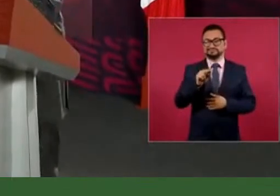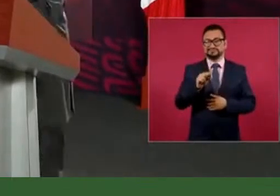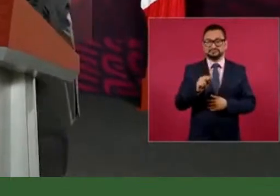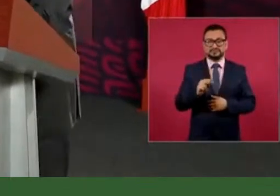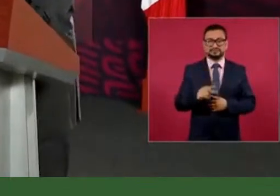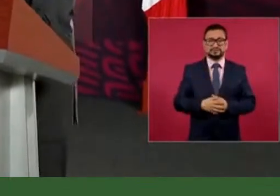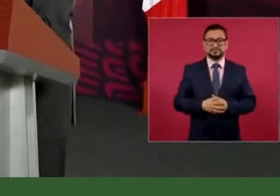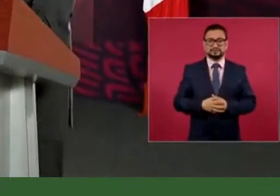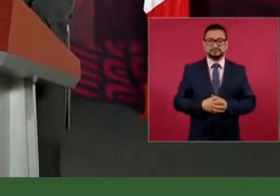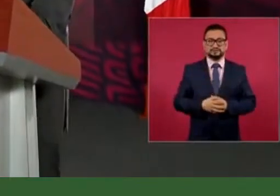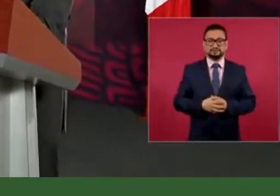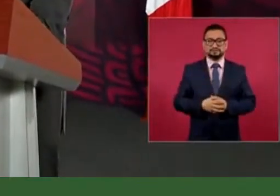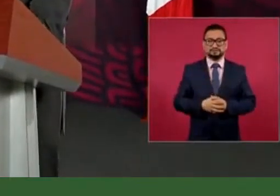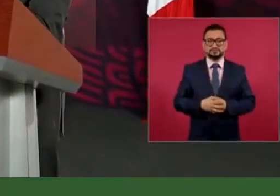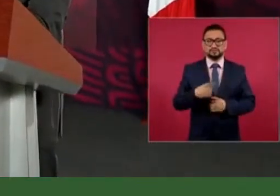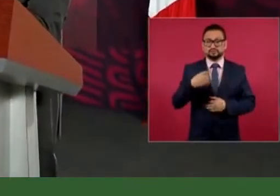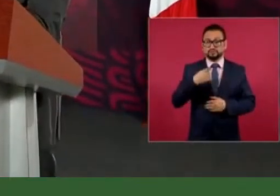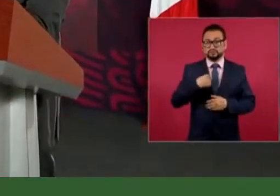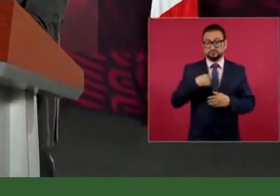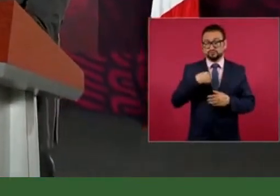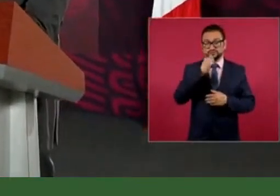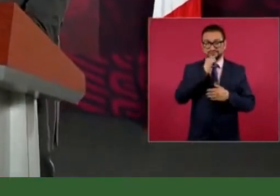estoy actualizado